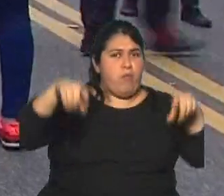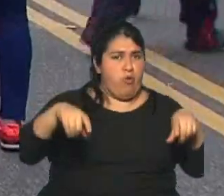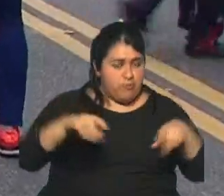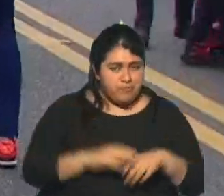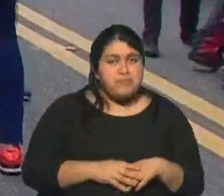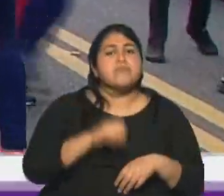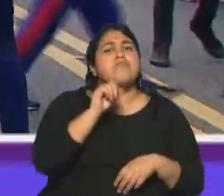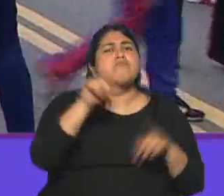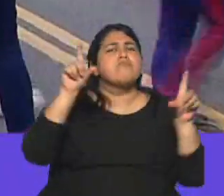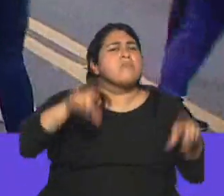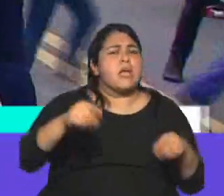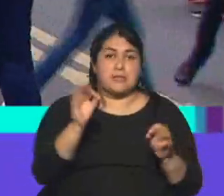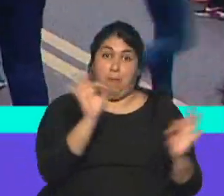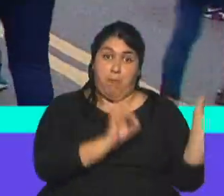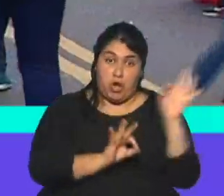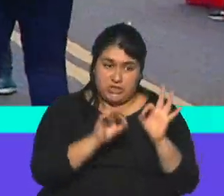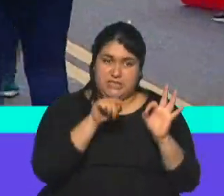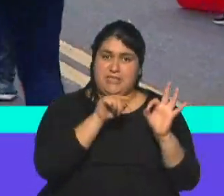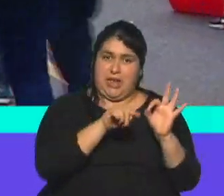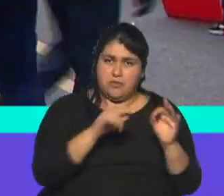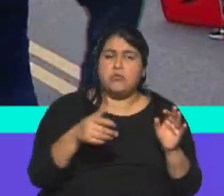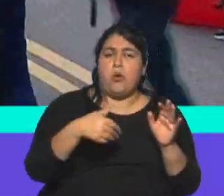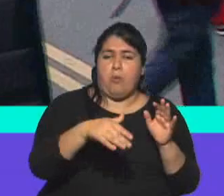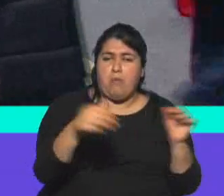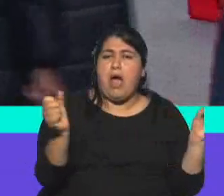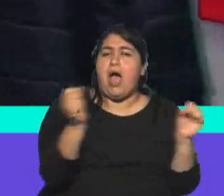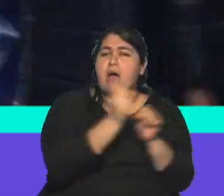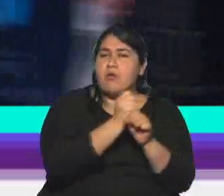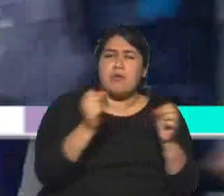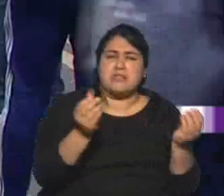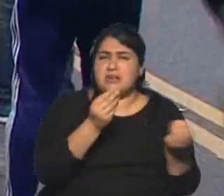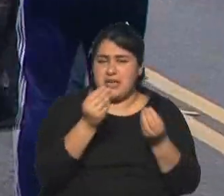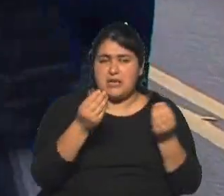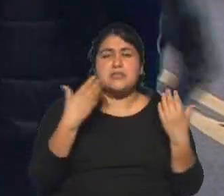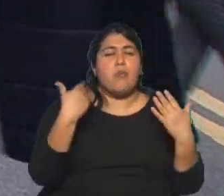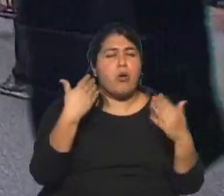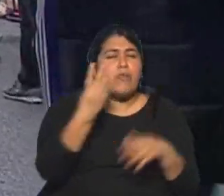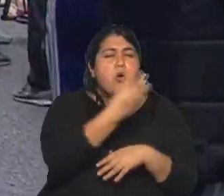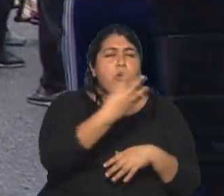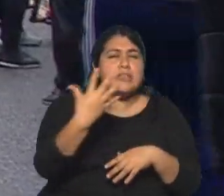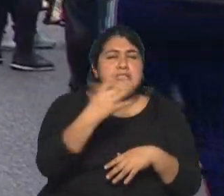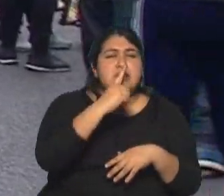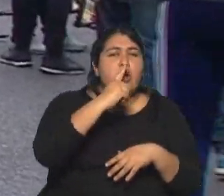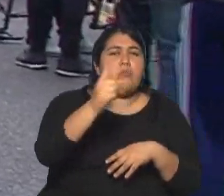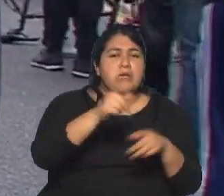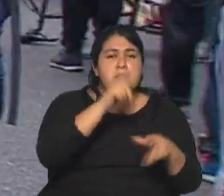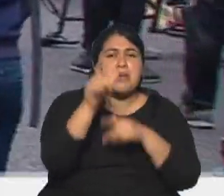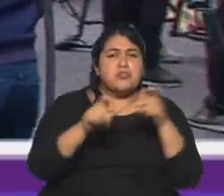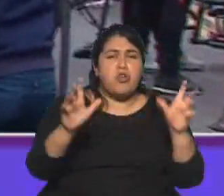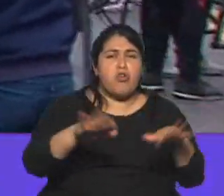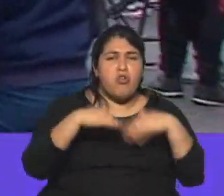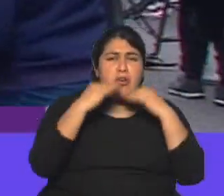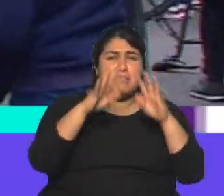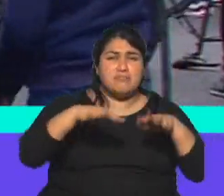será un estadio, el proyecto en realidad de aprobarse, será un estadio que tendrá capacidad para 45.000 espectadores con una